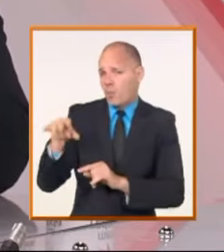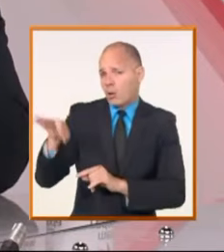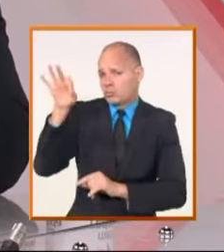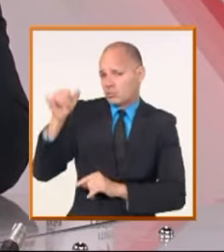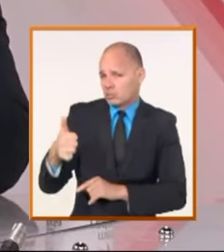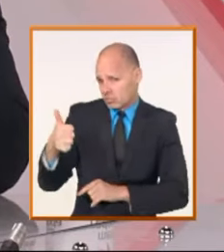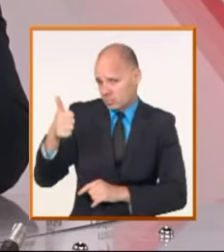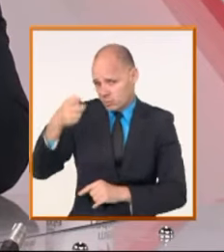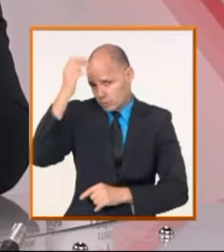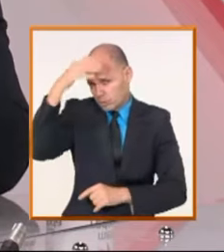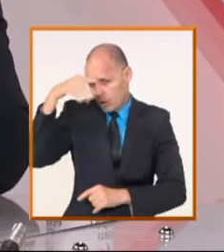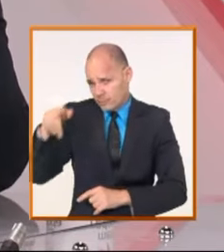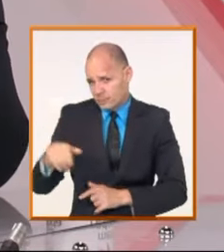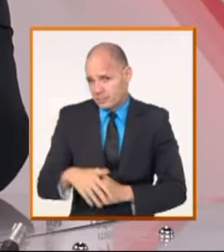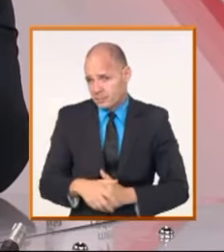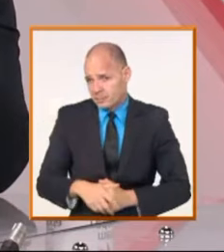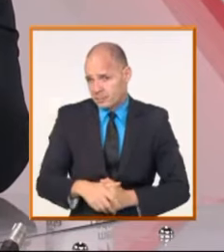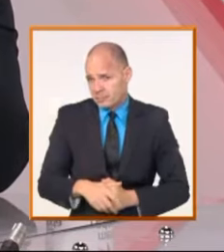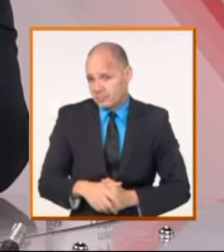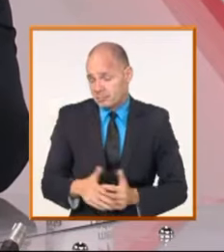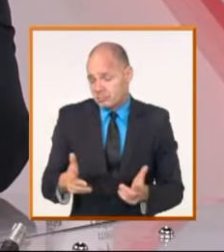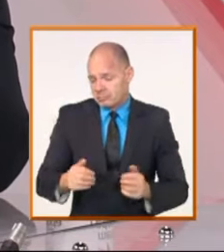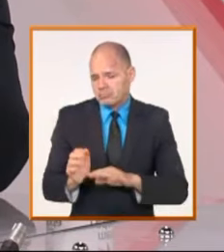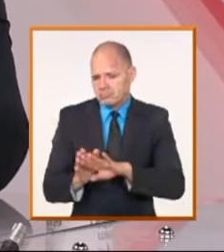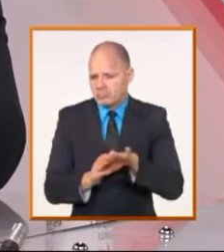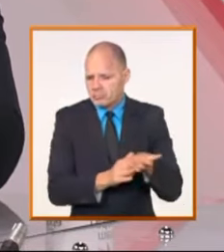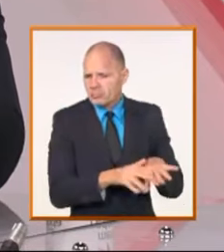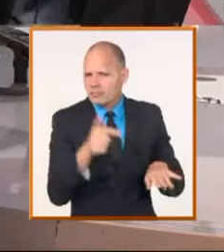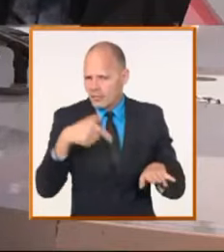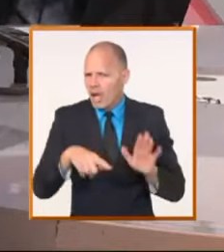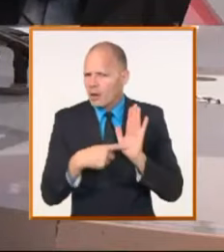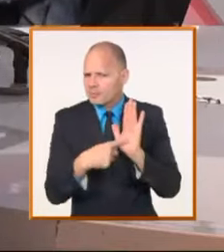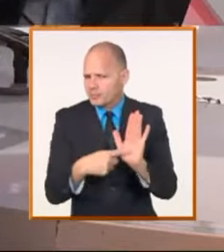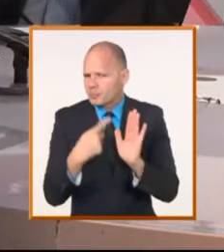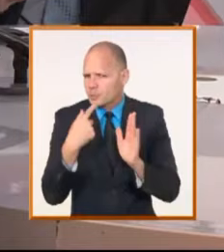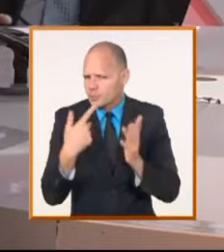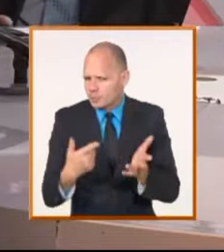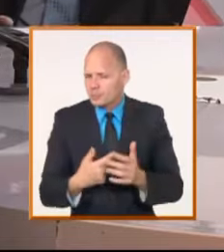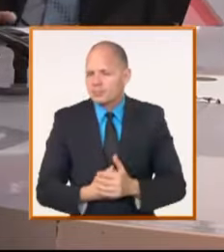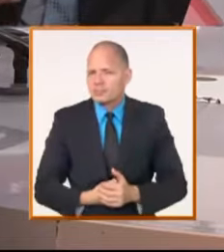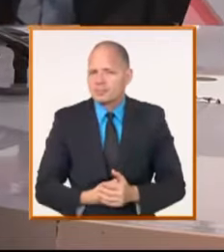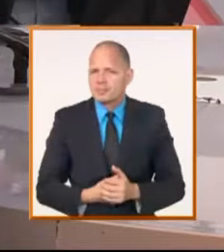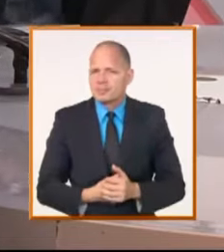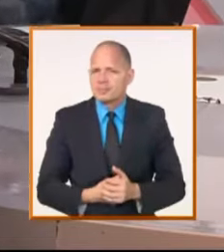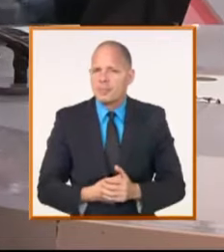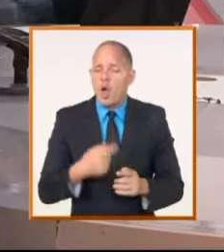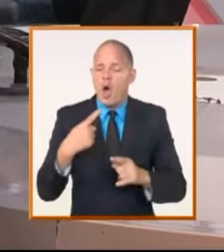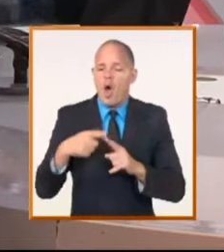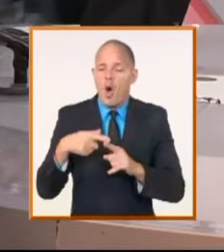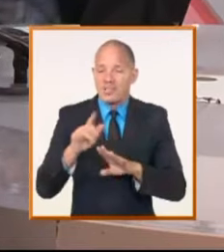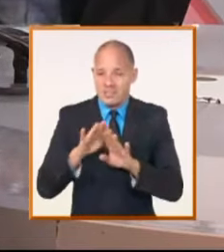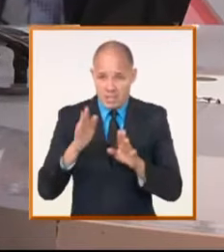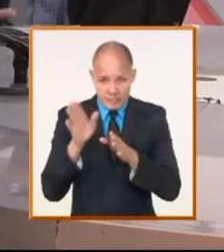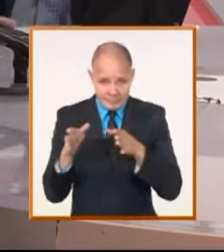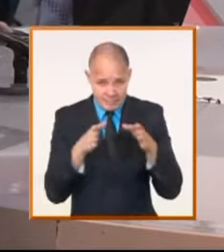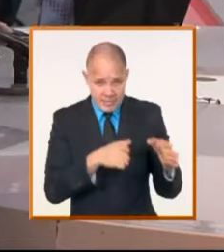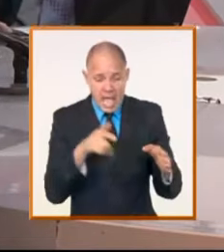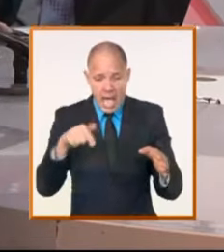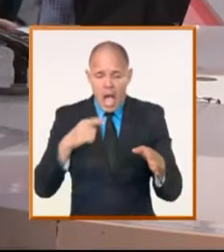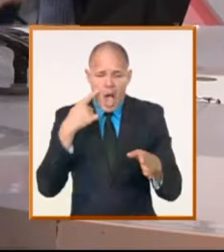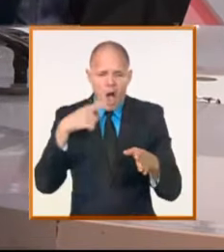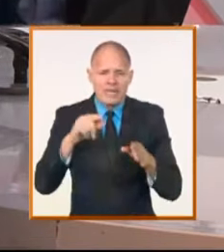y, en fin, en la política de Estados Unidos. Yo quiero mostrarte, para caer ya en el tema Cuba, que sabemos, y bueno,